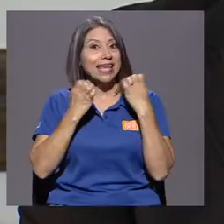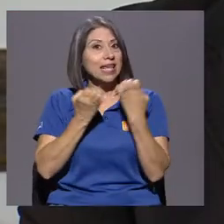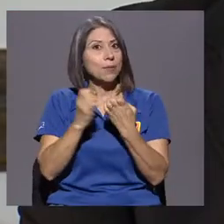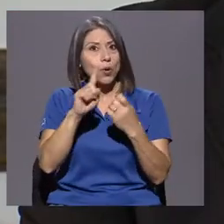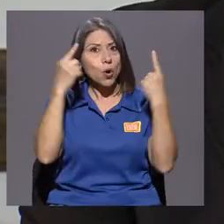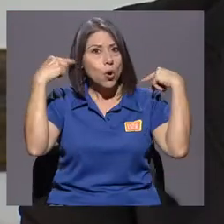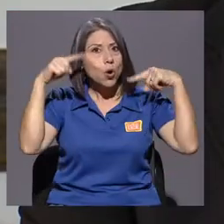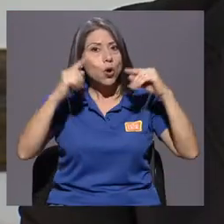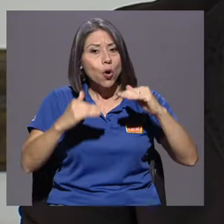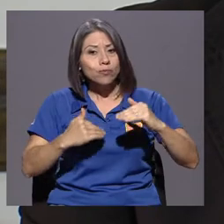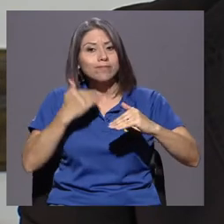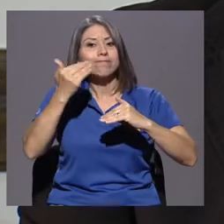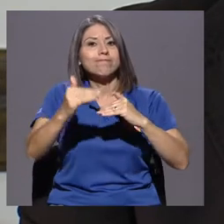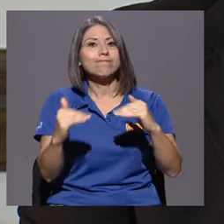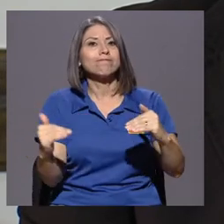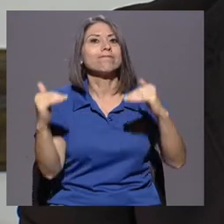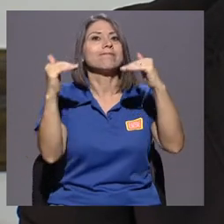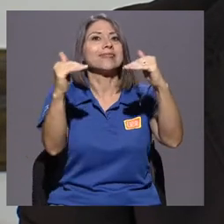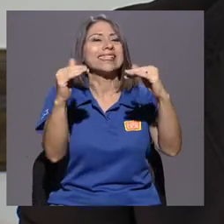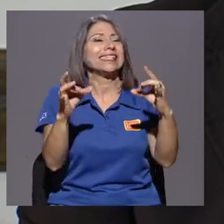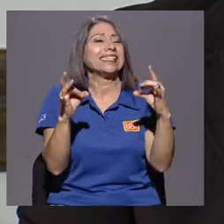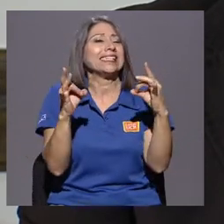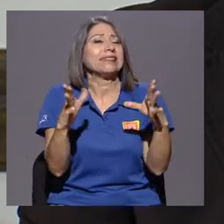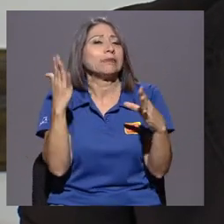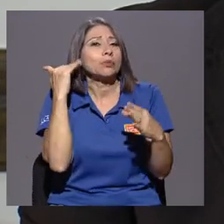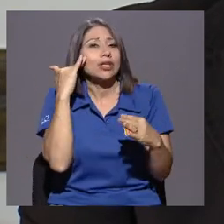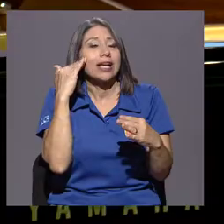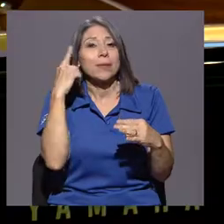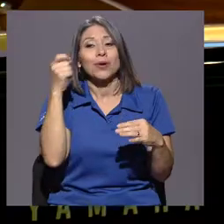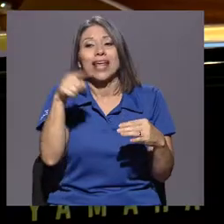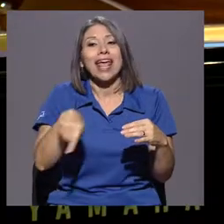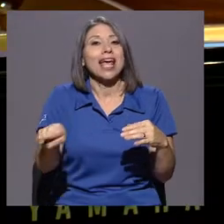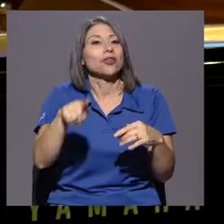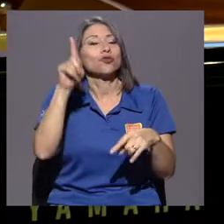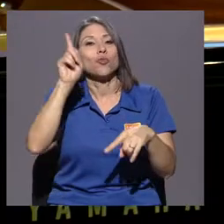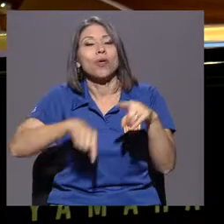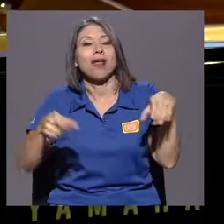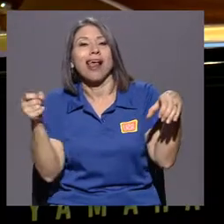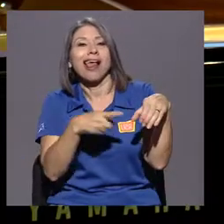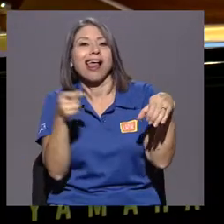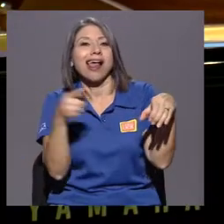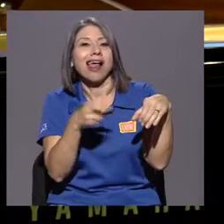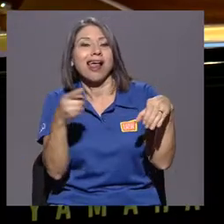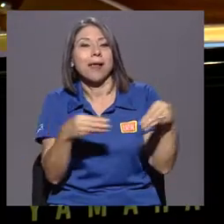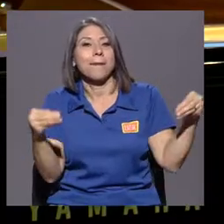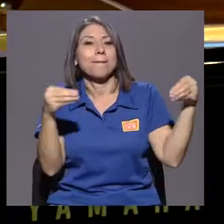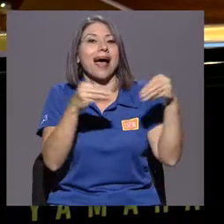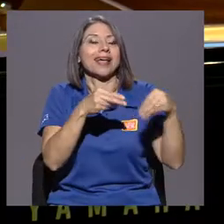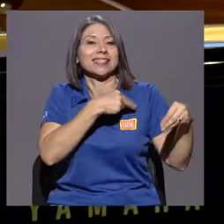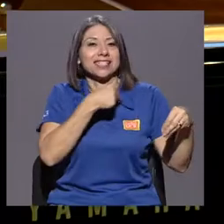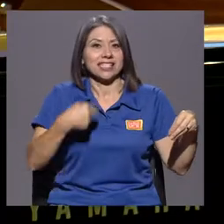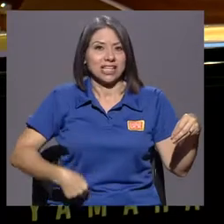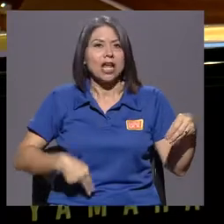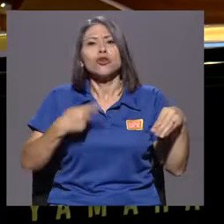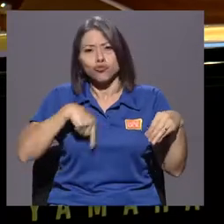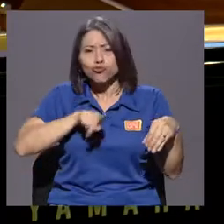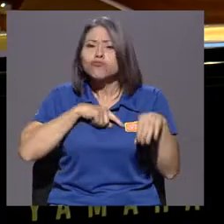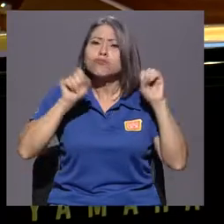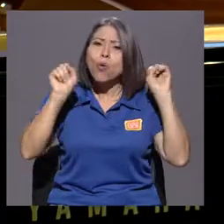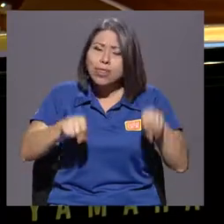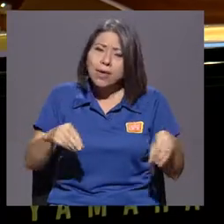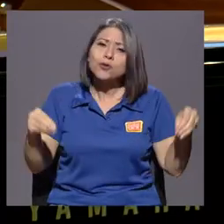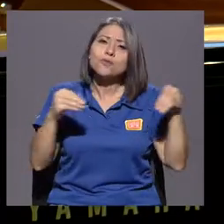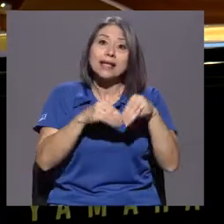segunda división fue a la segunda ronda fue no haberle metido más goles al débil equipo chino que pudimos haberle metido más goles